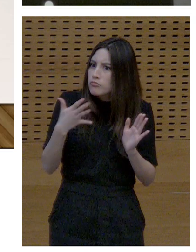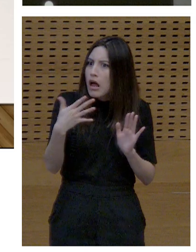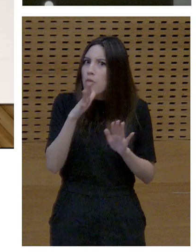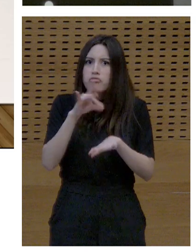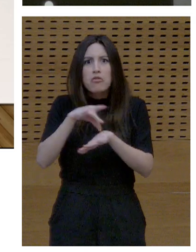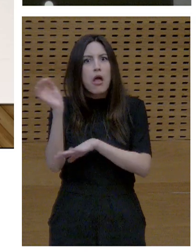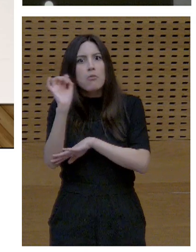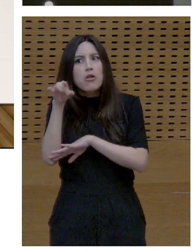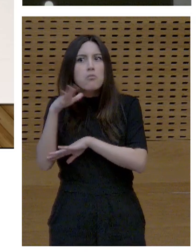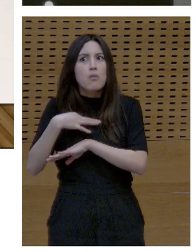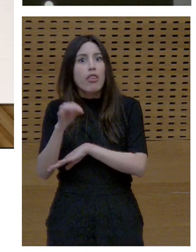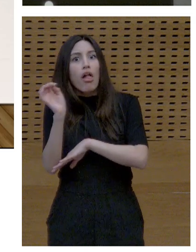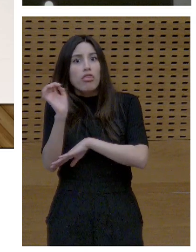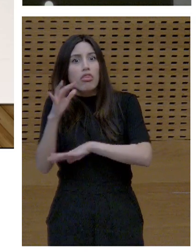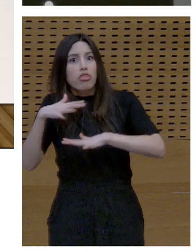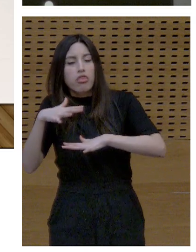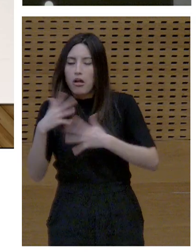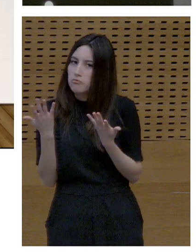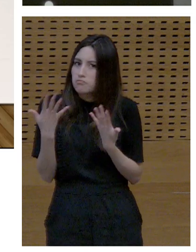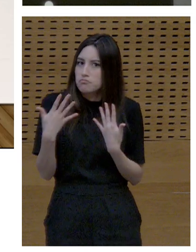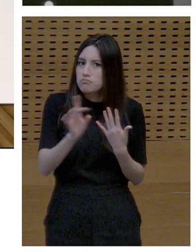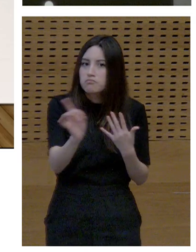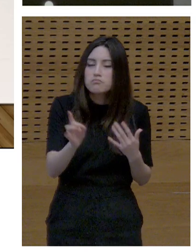raro. La rigidez, que es una